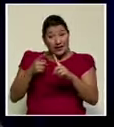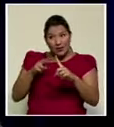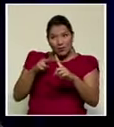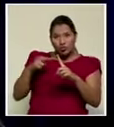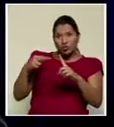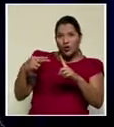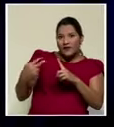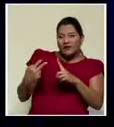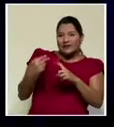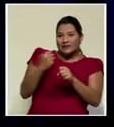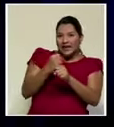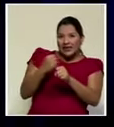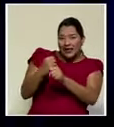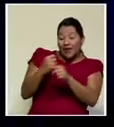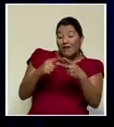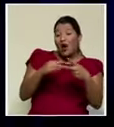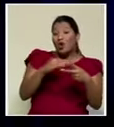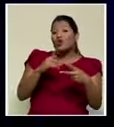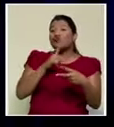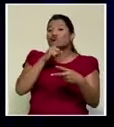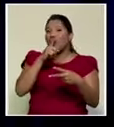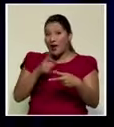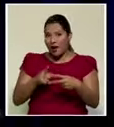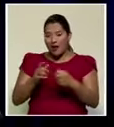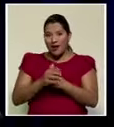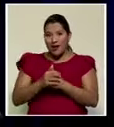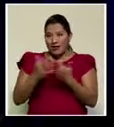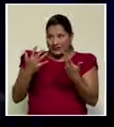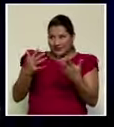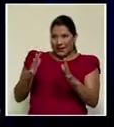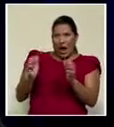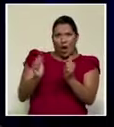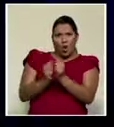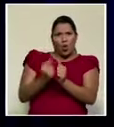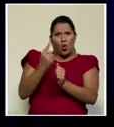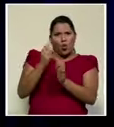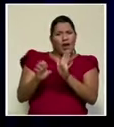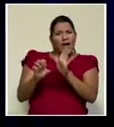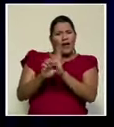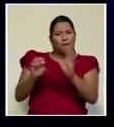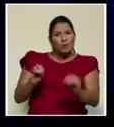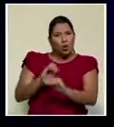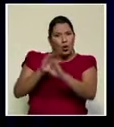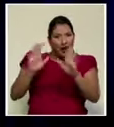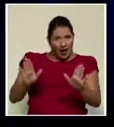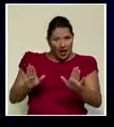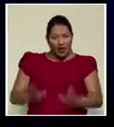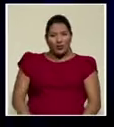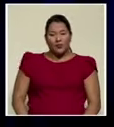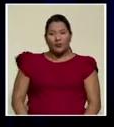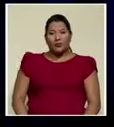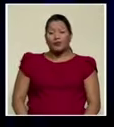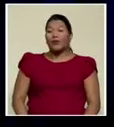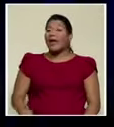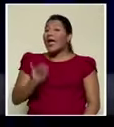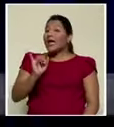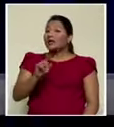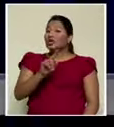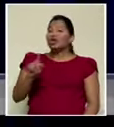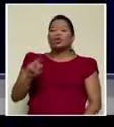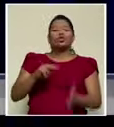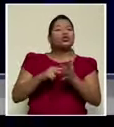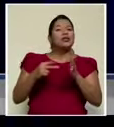real, ¿verdad?, ya con un antecedente muy claro de cómo responder ante estos casos. En la mínima. O sea, esto no es